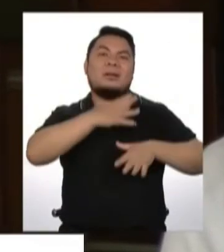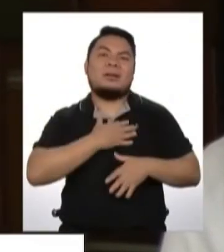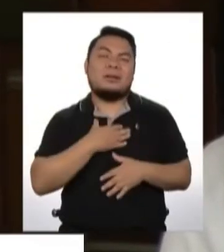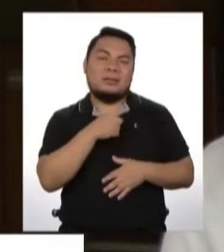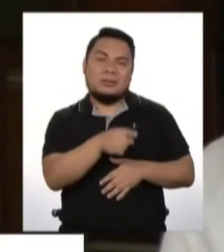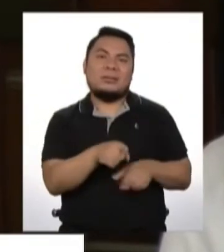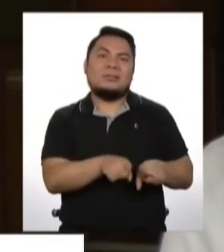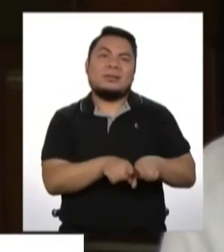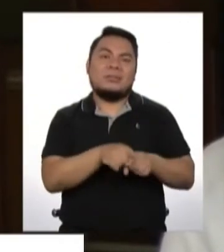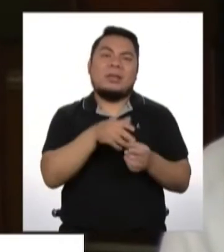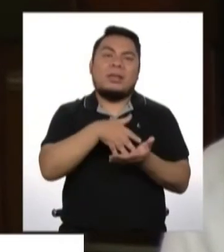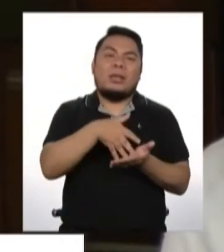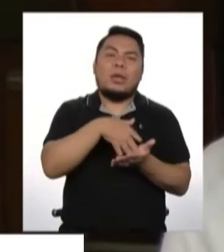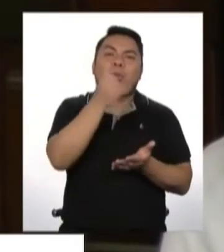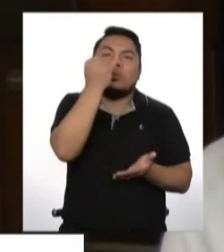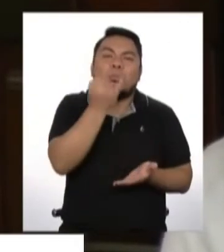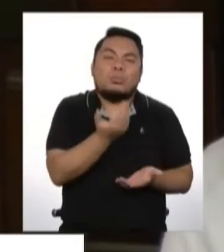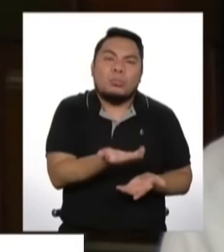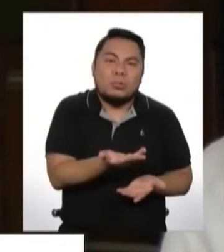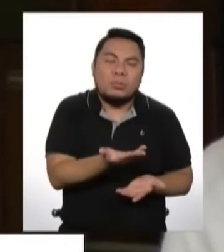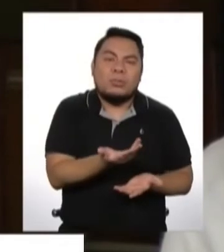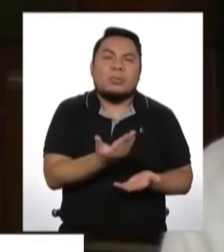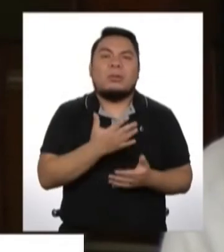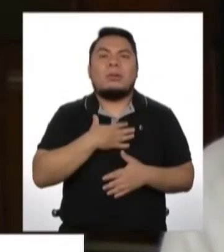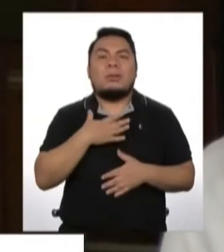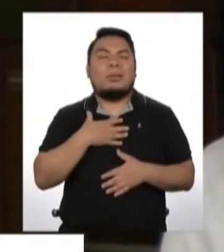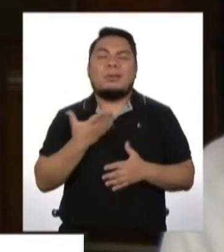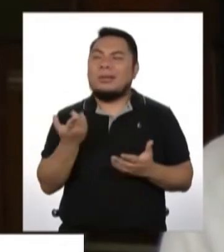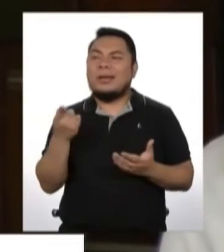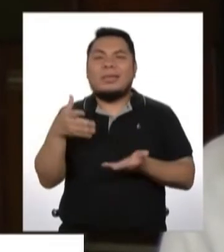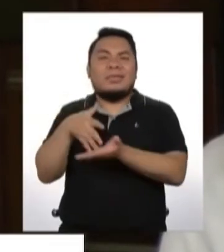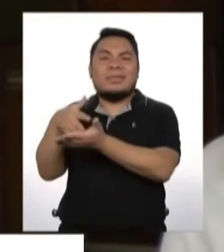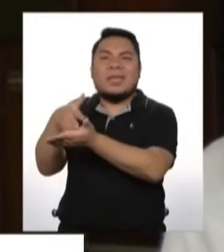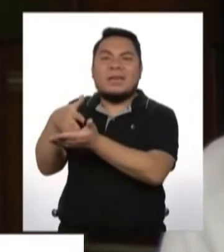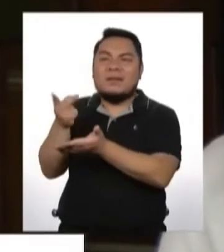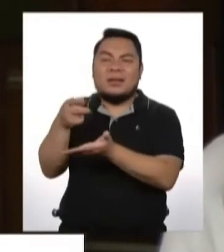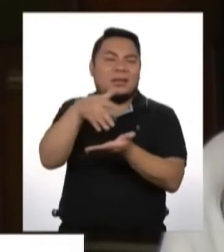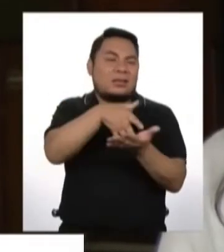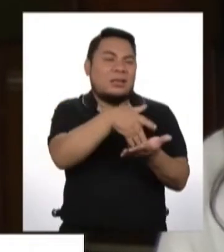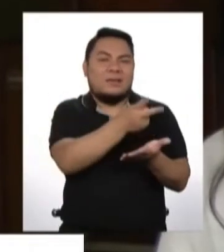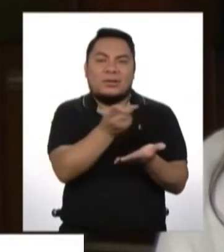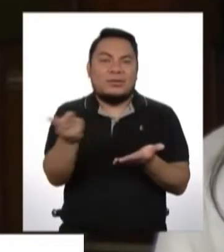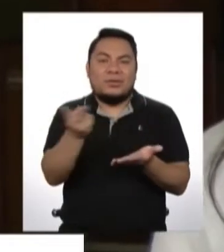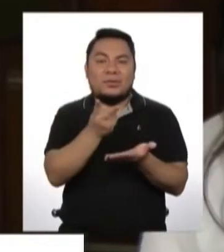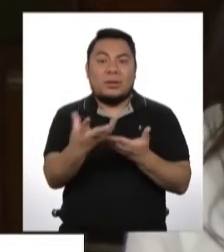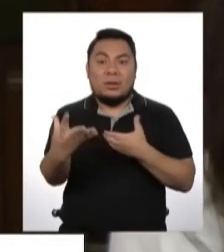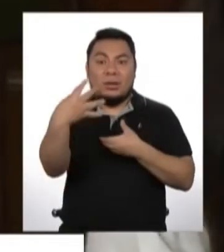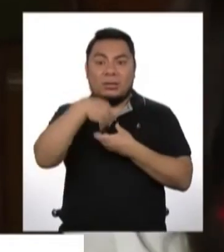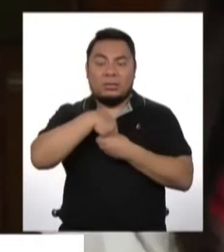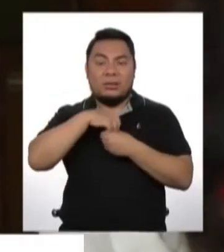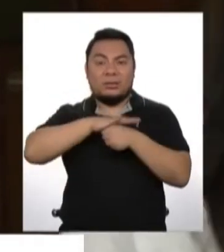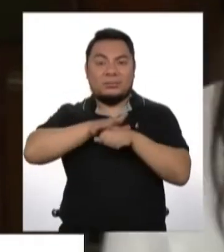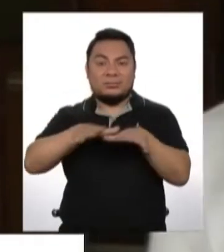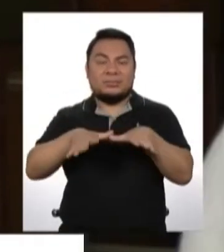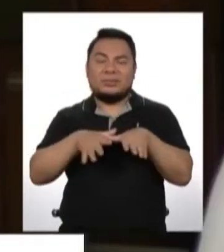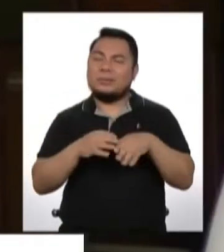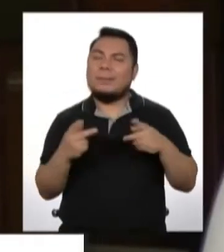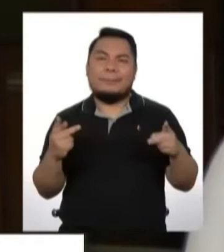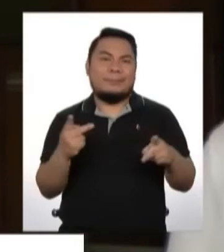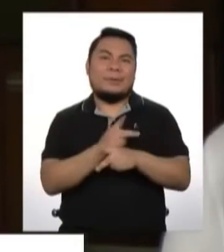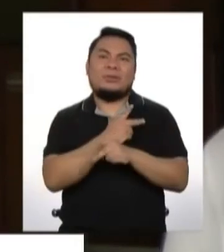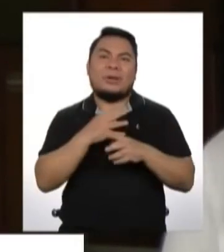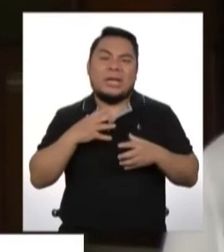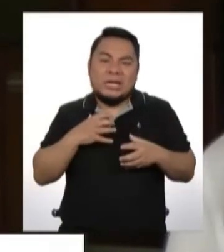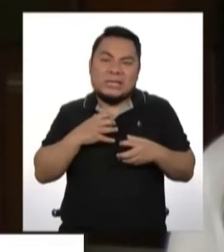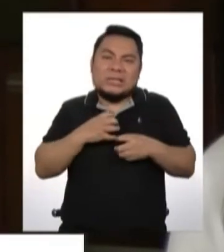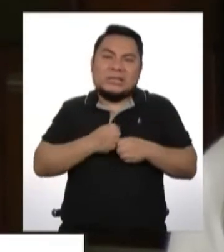severamente desnutrida, con leucemia y neumonía. Pacientes muy críticos y que muchas veces, por